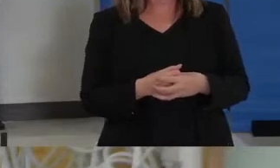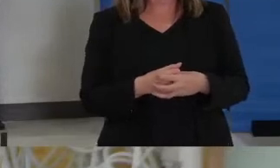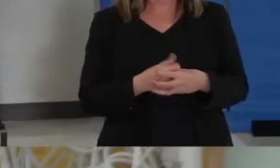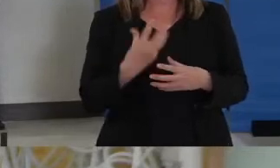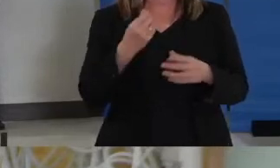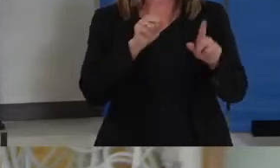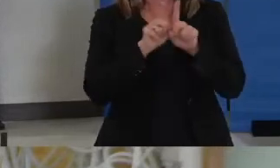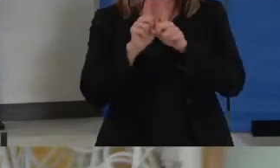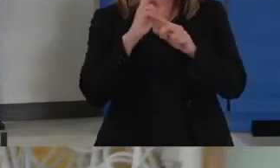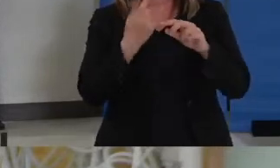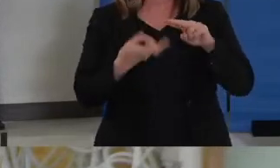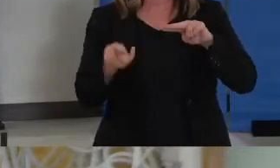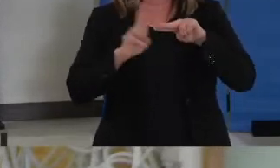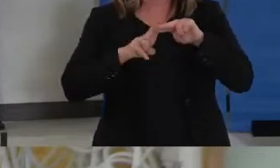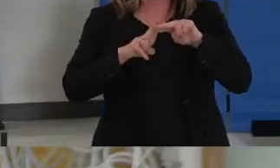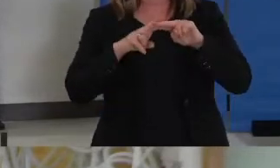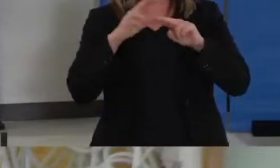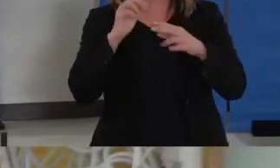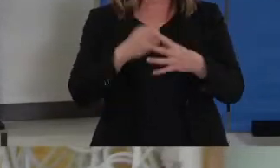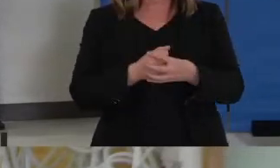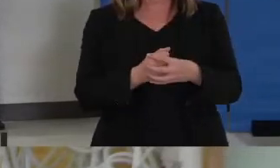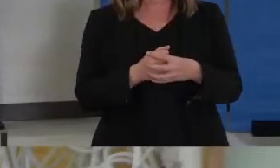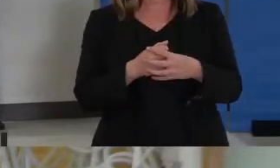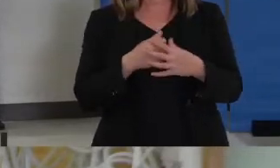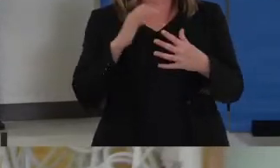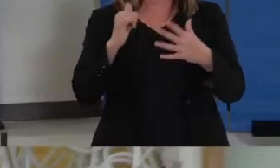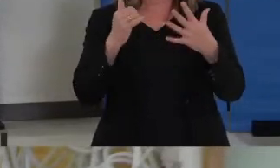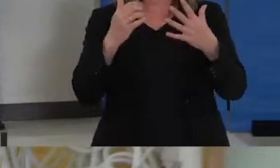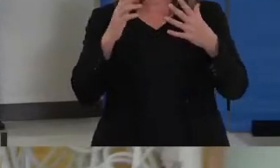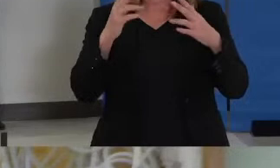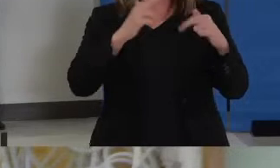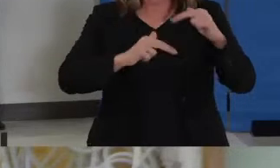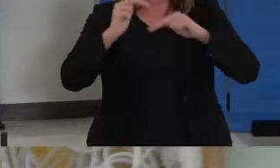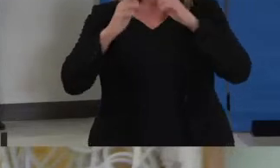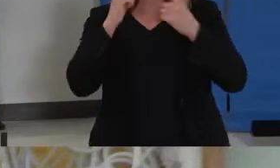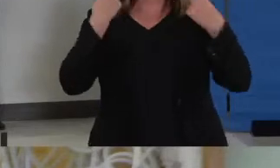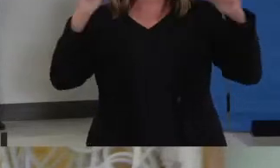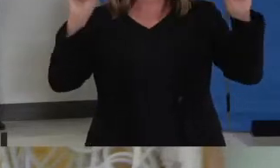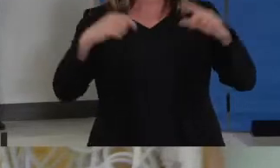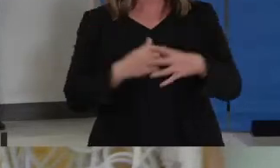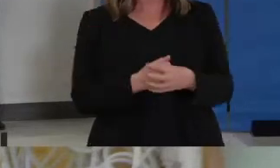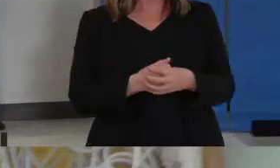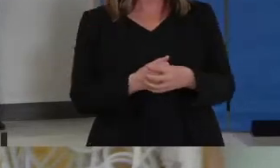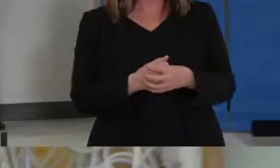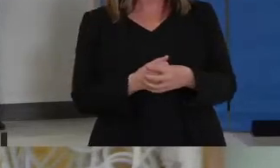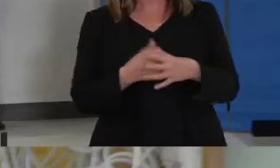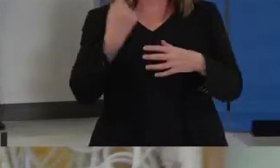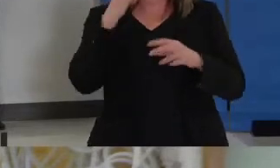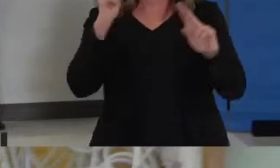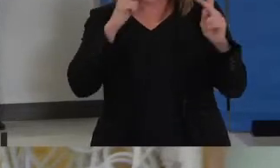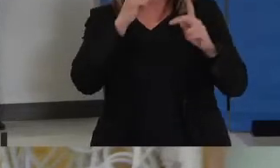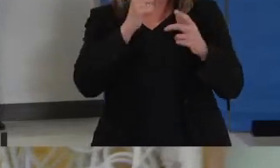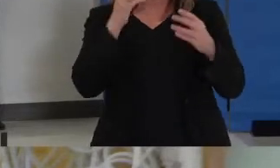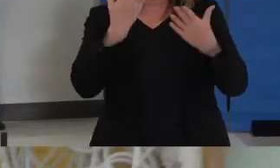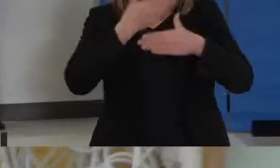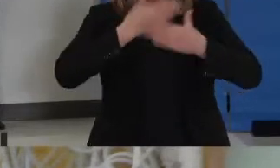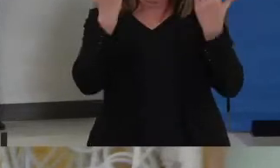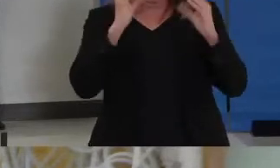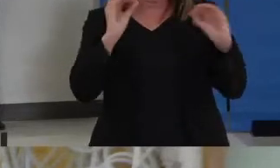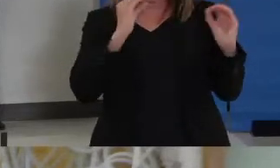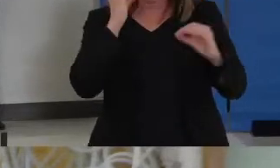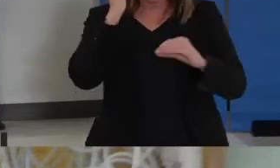ampliando la gama completa de apoyos para que las personas que enfrentan falta del hogar puedan